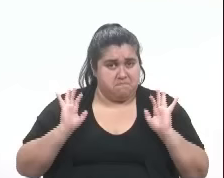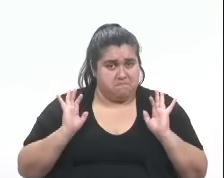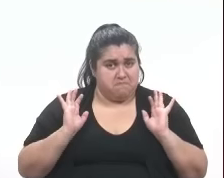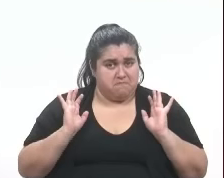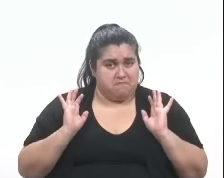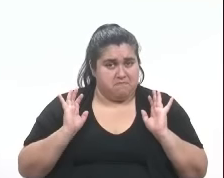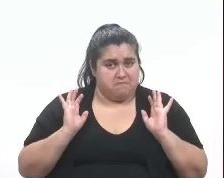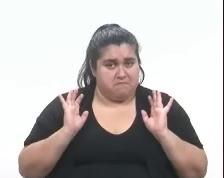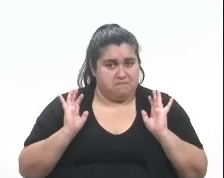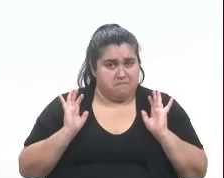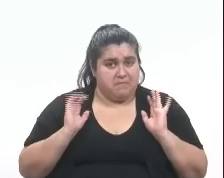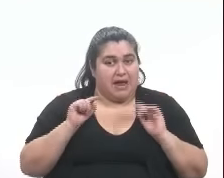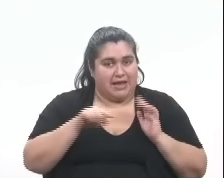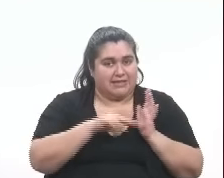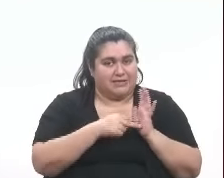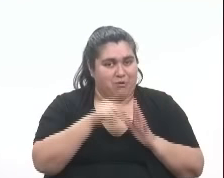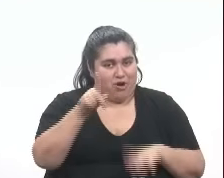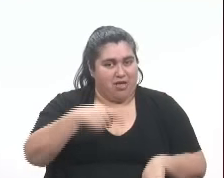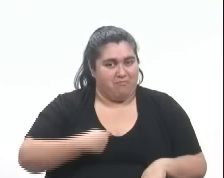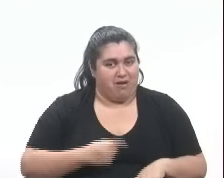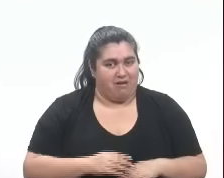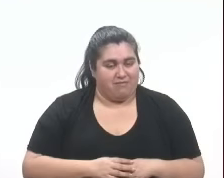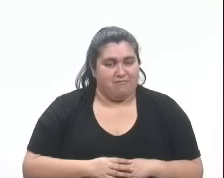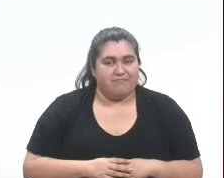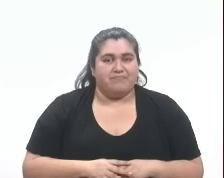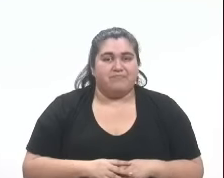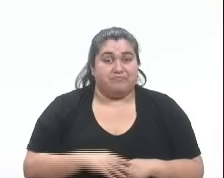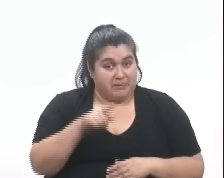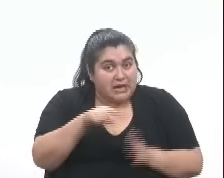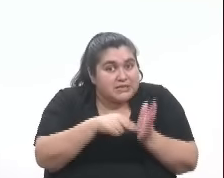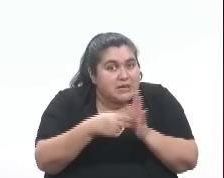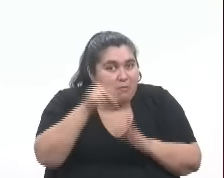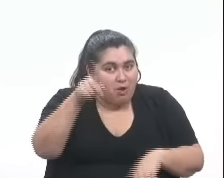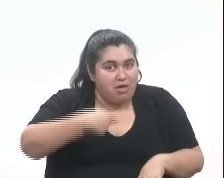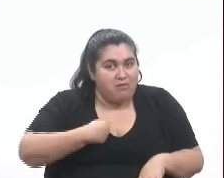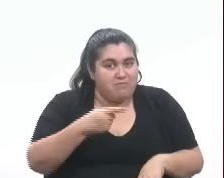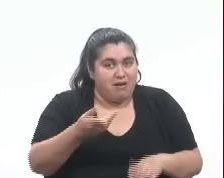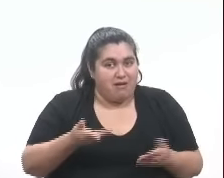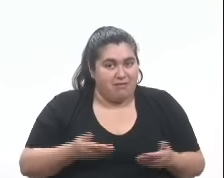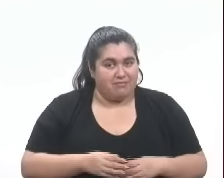Y ese es el problema que estamos teniendo. Ese es el problema que estamos teniendo.